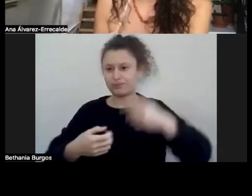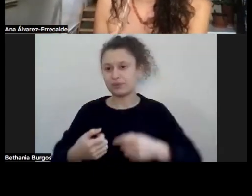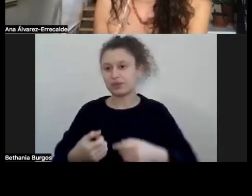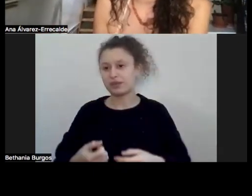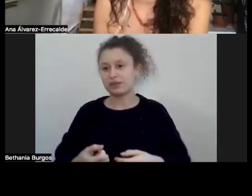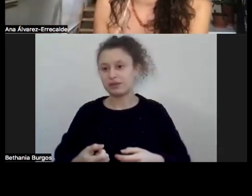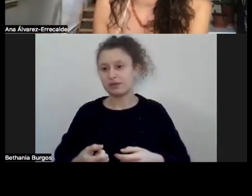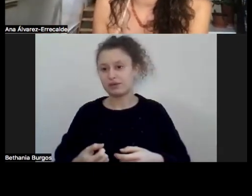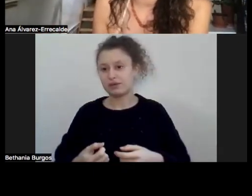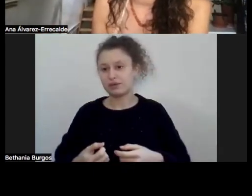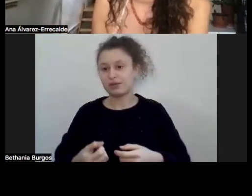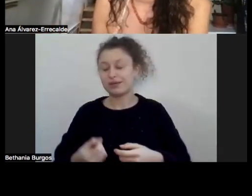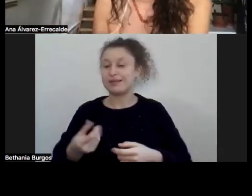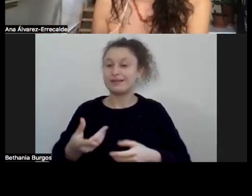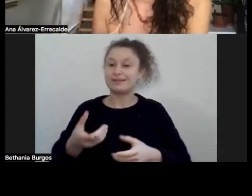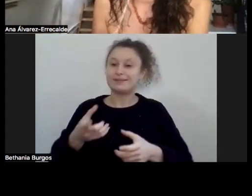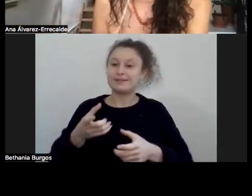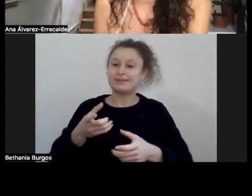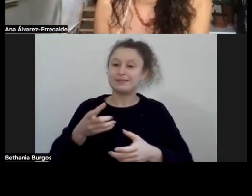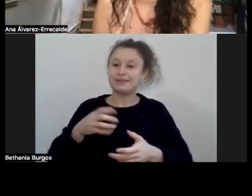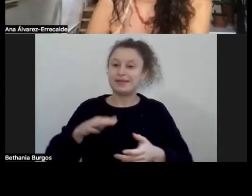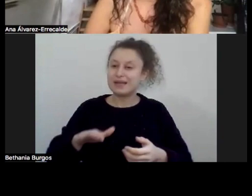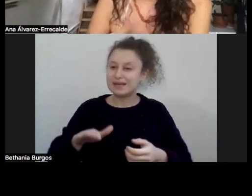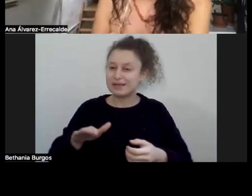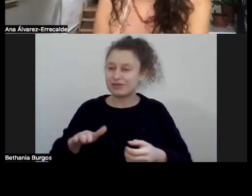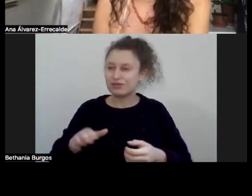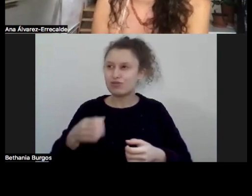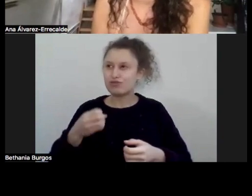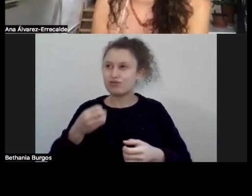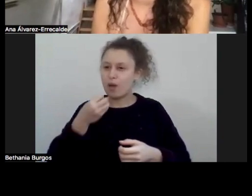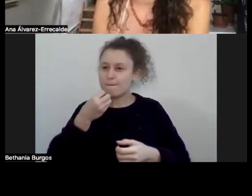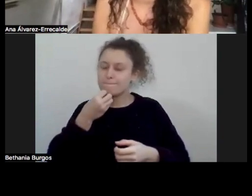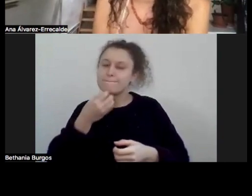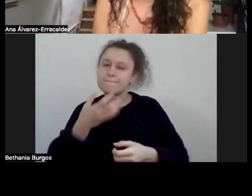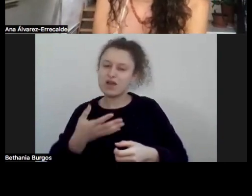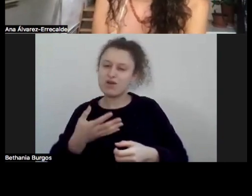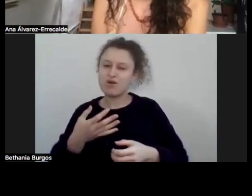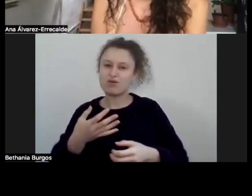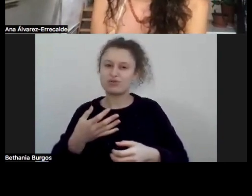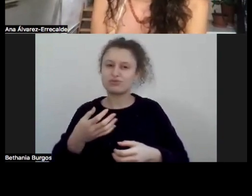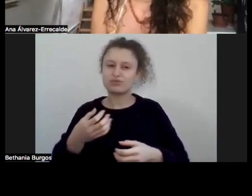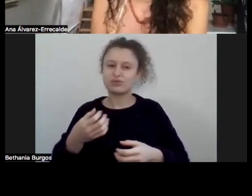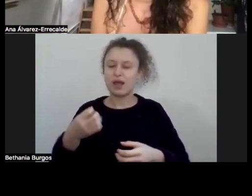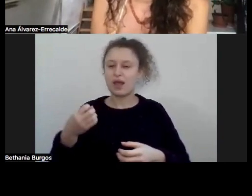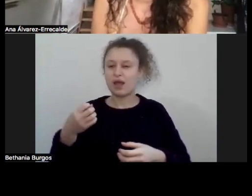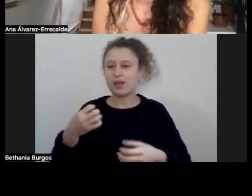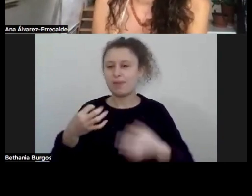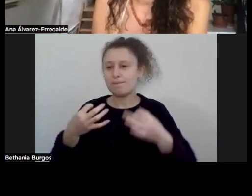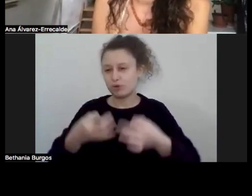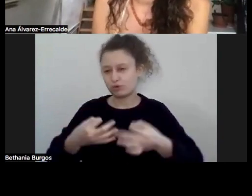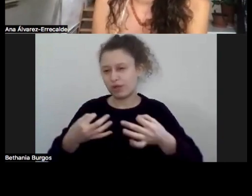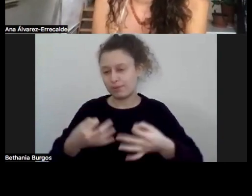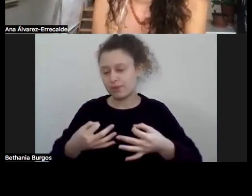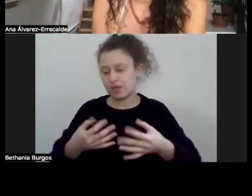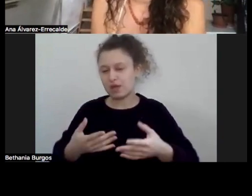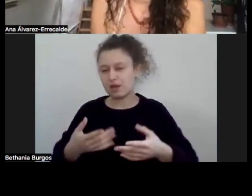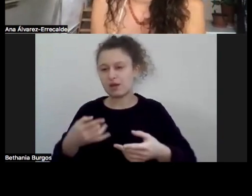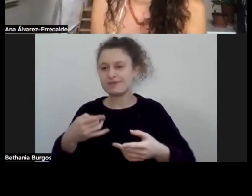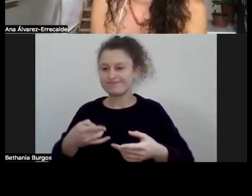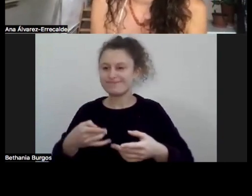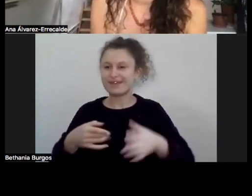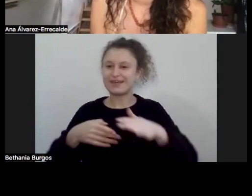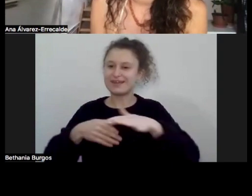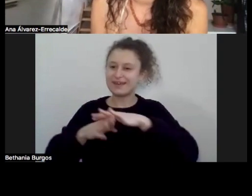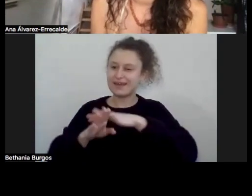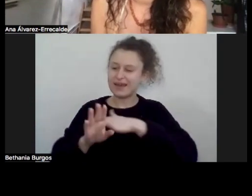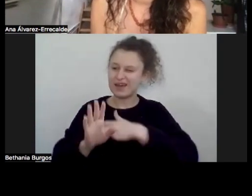tienen mejor comportamiento, que son más dóciles, que son más fáciles en el trato. Y justamente hay una